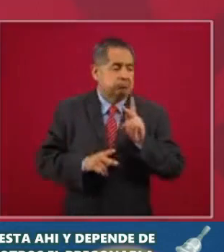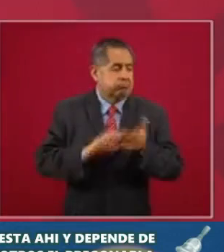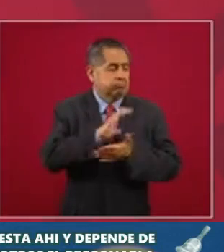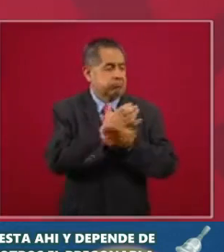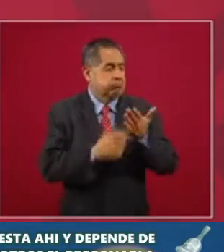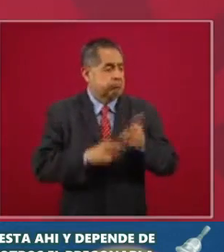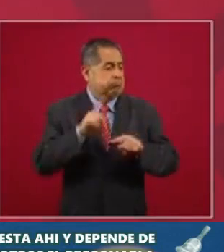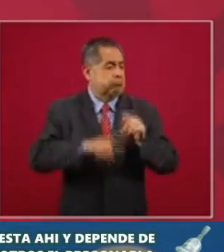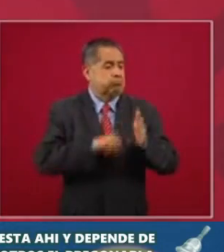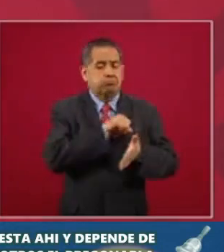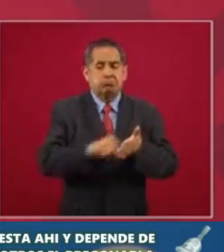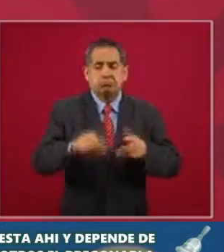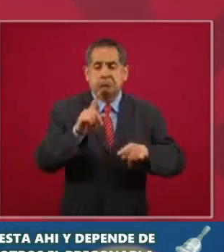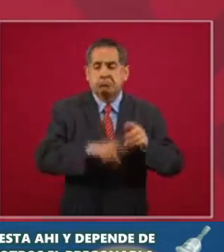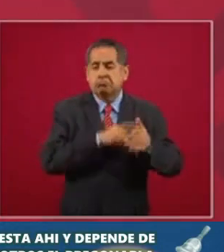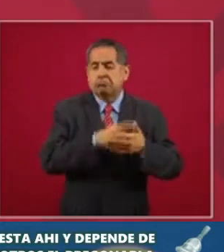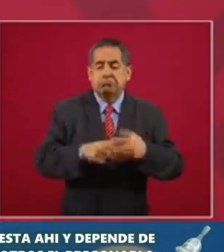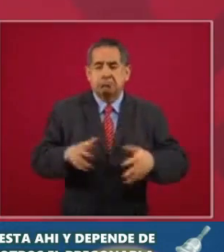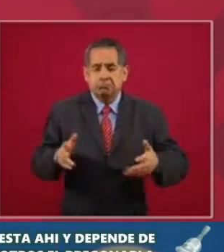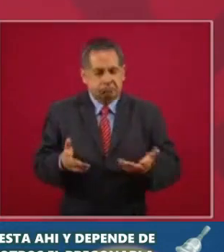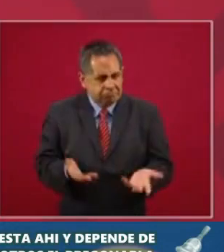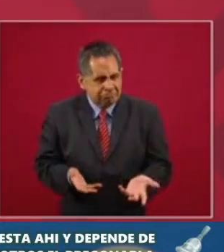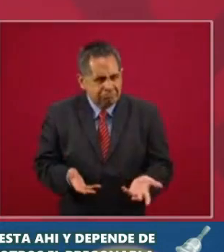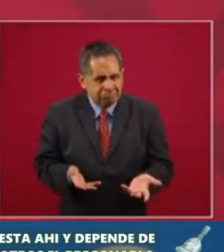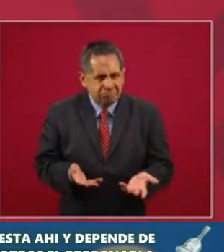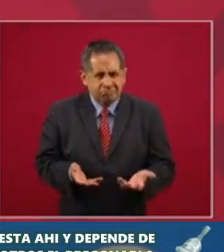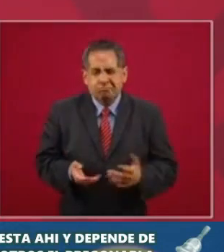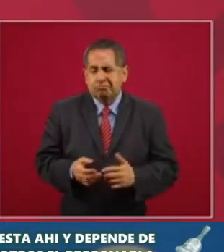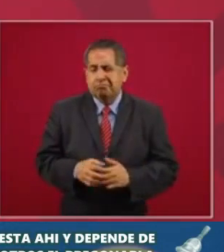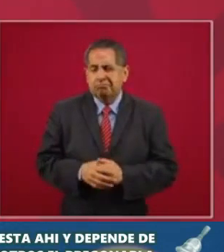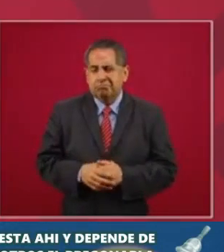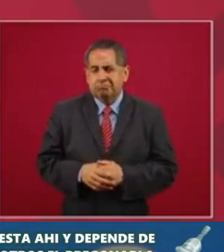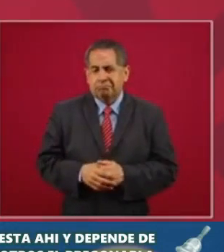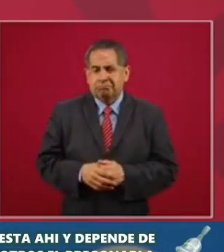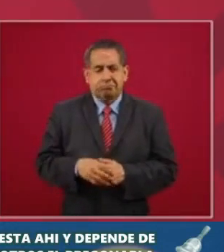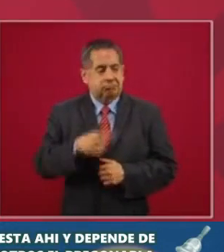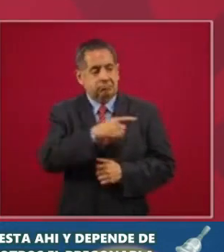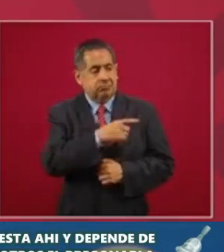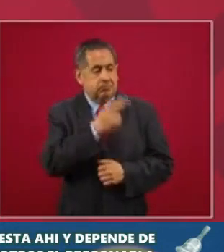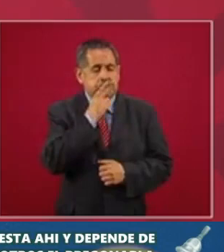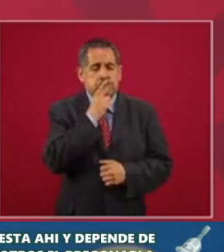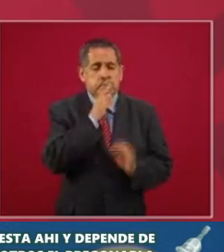el contrato trato preferencial